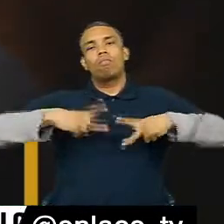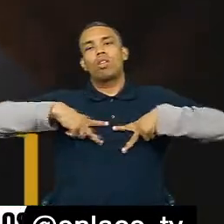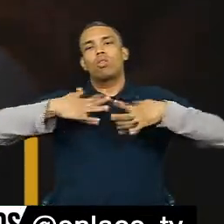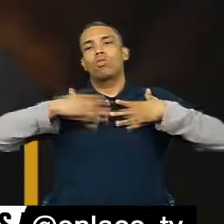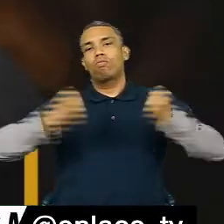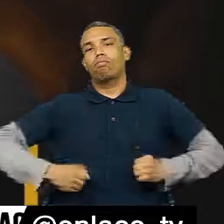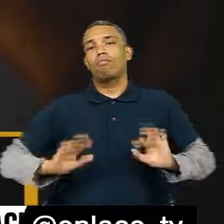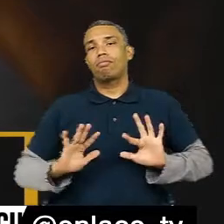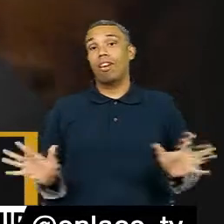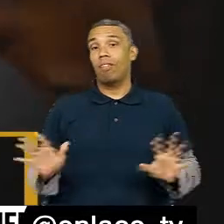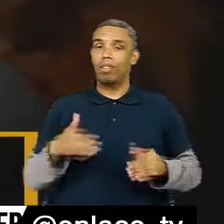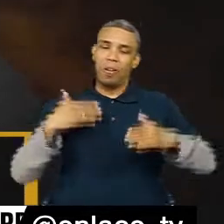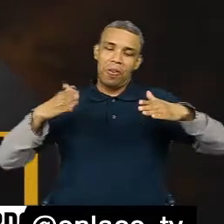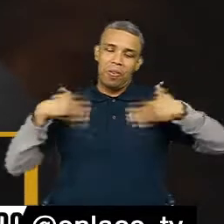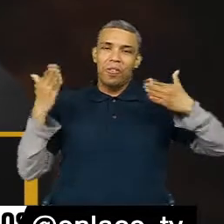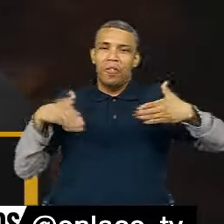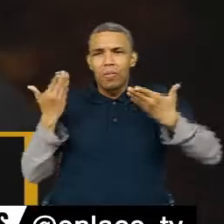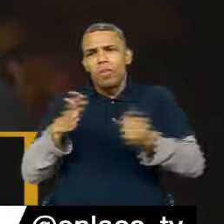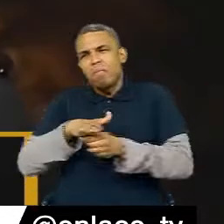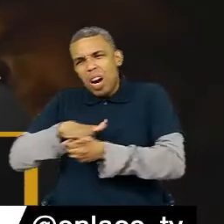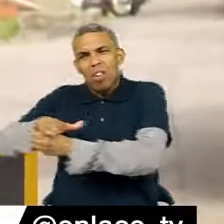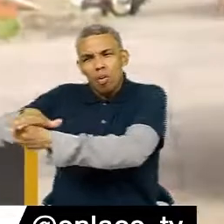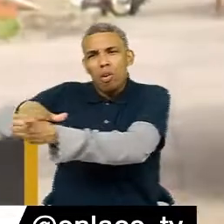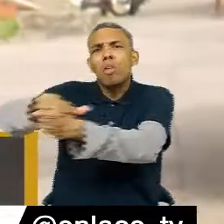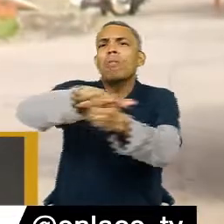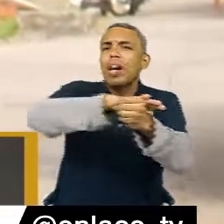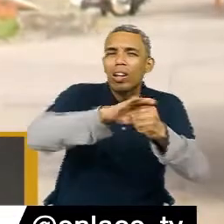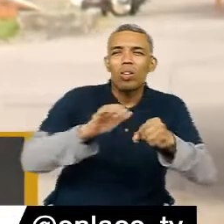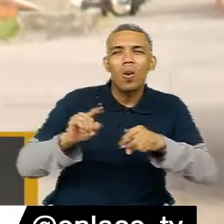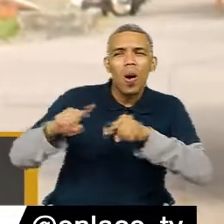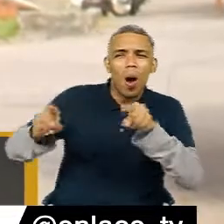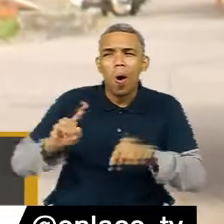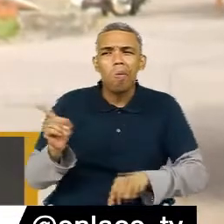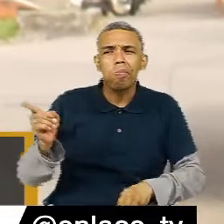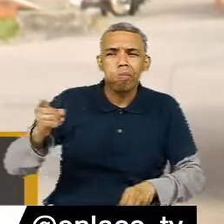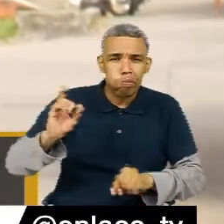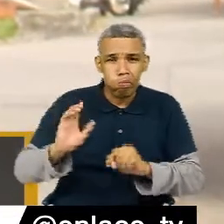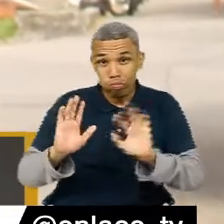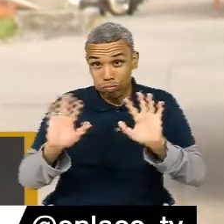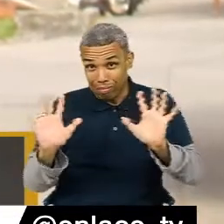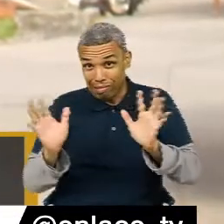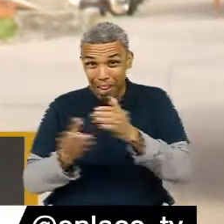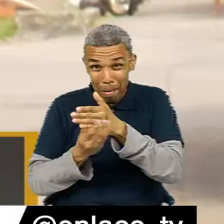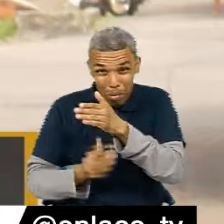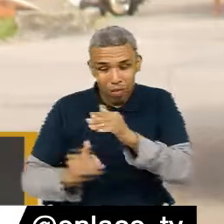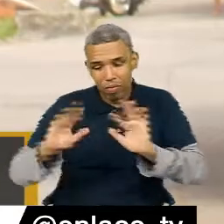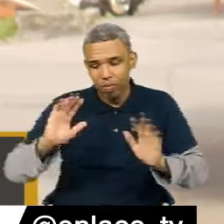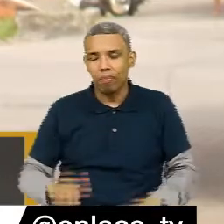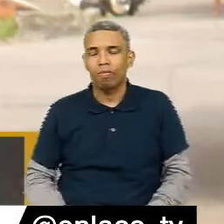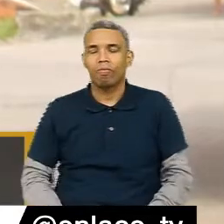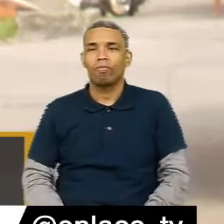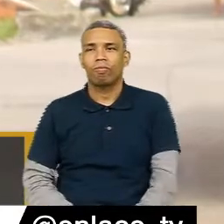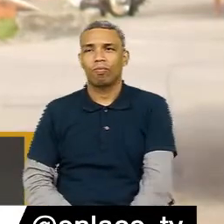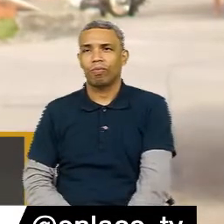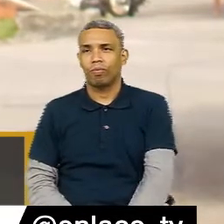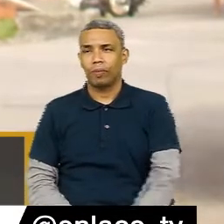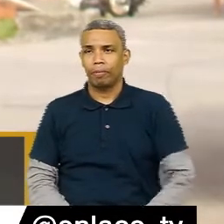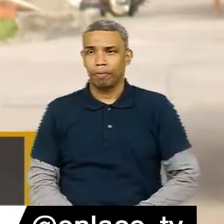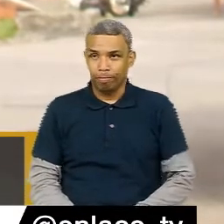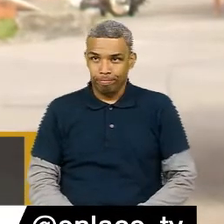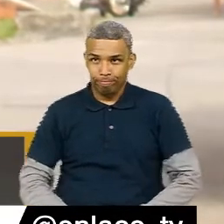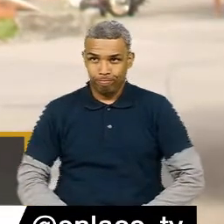y que pertenecen a diferentes comunas del puerto petrolero. Todos los barrios que fueron que son propiedad del INURBE pasaron a ser propiedad